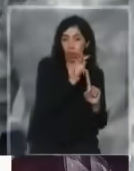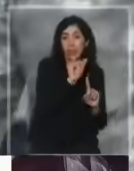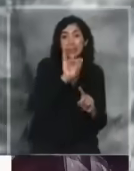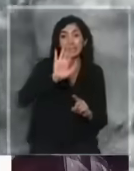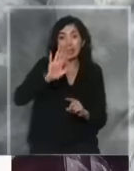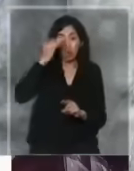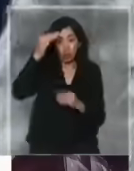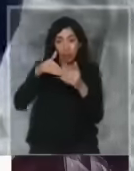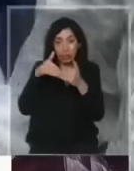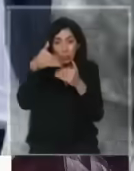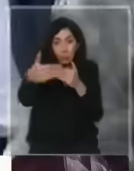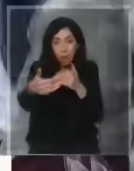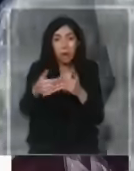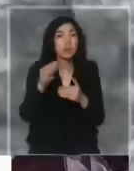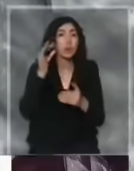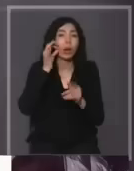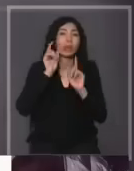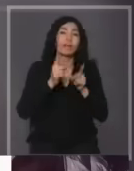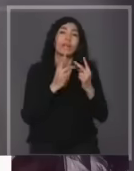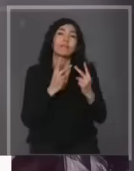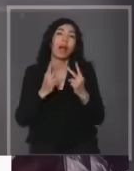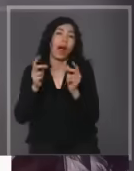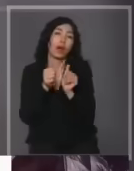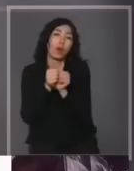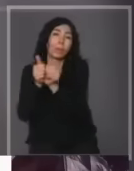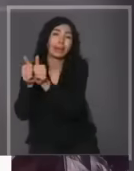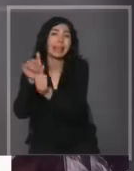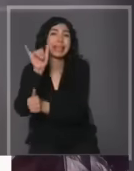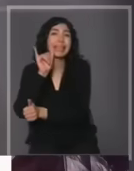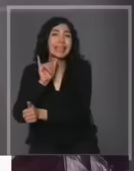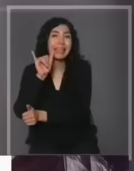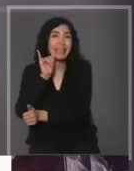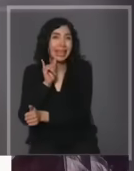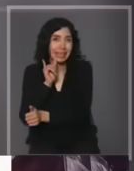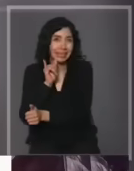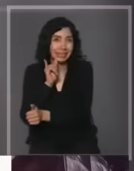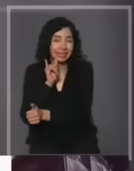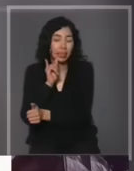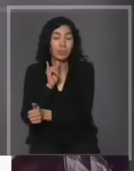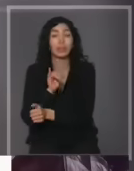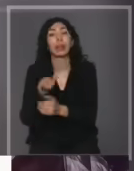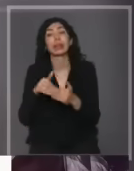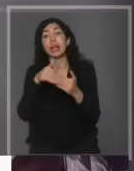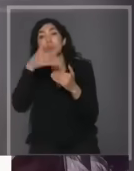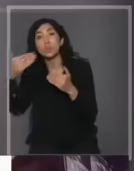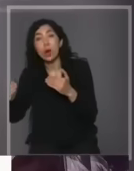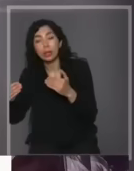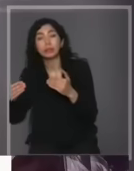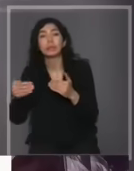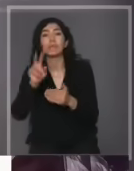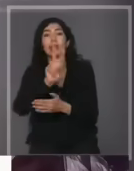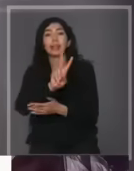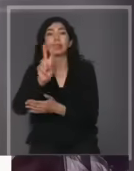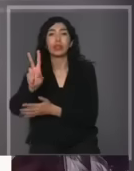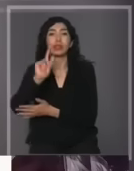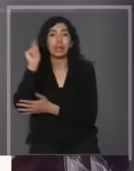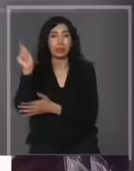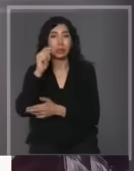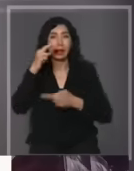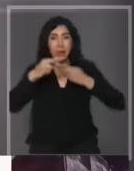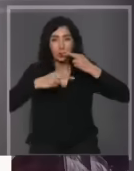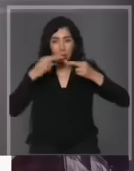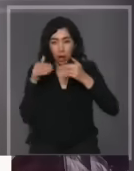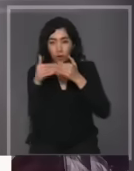de la Subsecretaría del Interior a la ciudad de Iquique. De aquí saltamos a la noche del 22 de septiembre, salida del restaurante Ají Seco